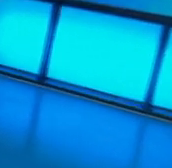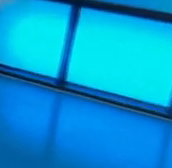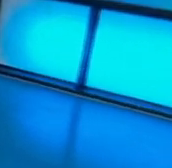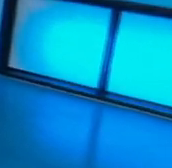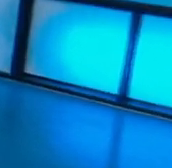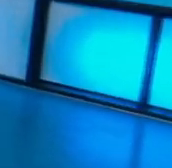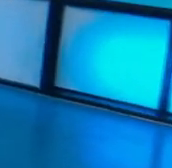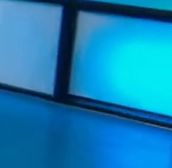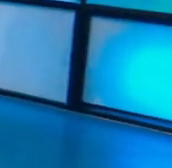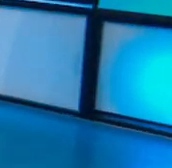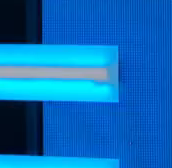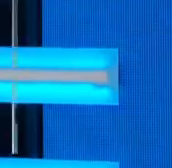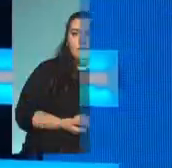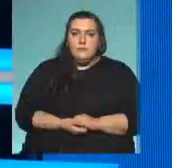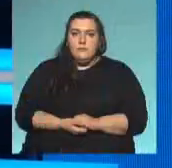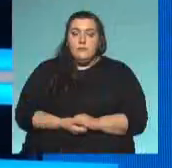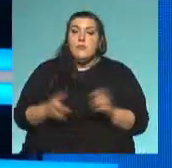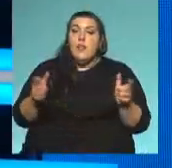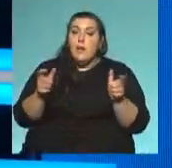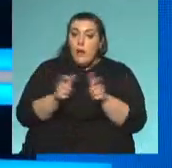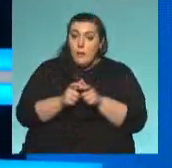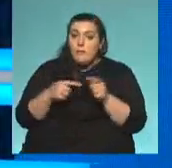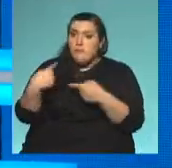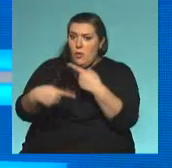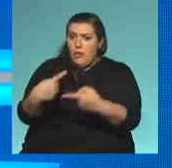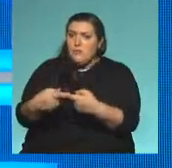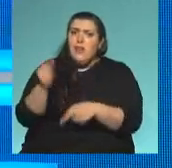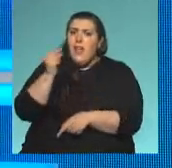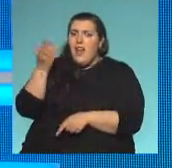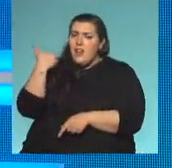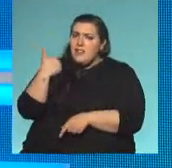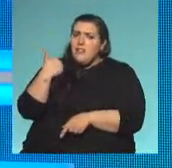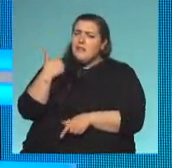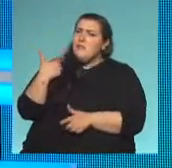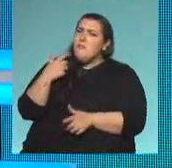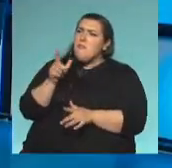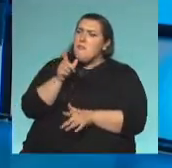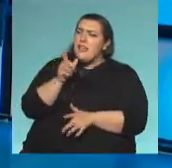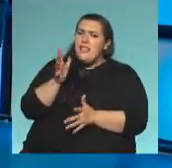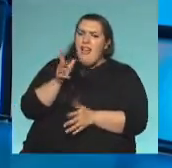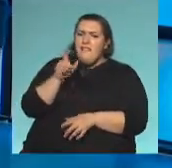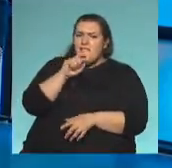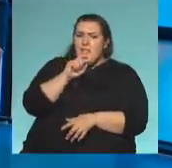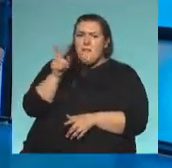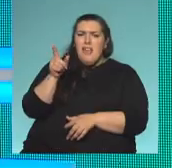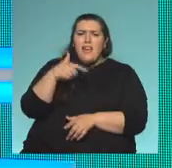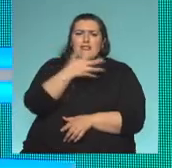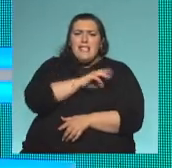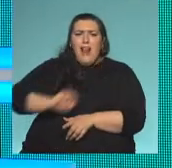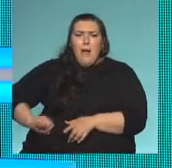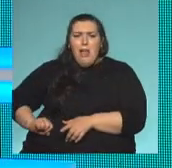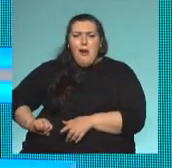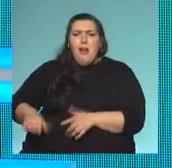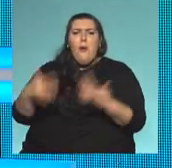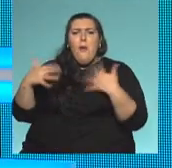Continuamos en Camiseta Argentina. Recién teníamos, a ver, una sana envidia por Leli Osuna, estaba en El Salvador. Sí, la verdad que digo, sí. Y te